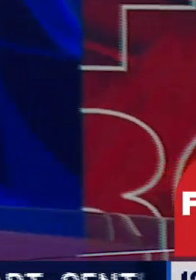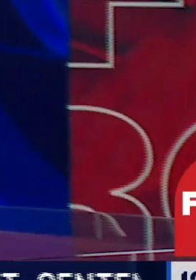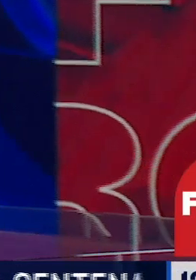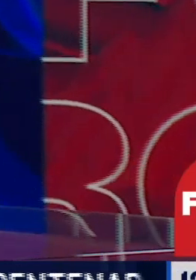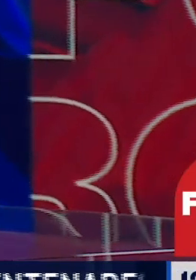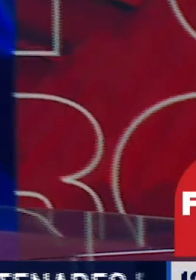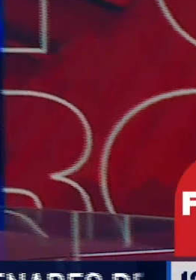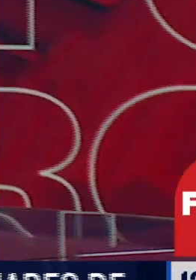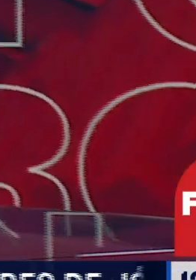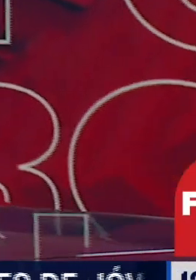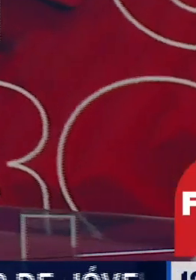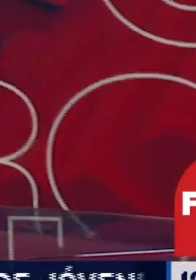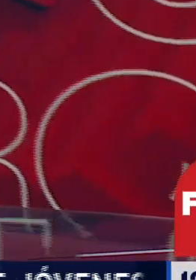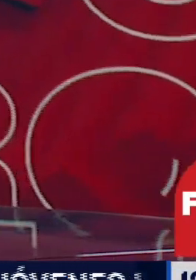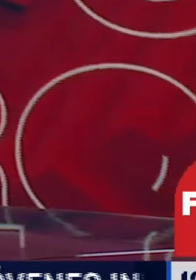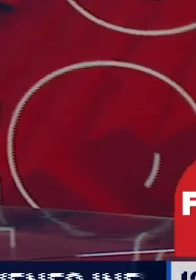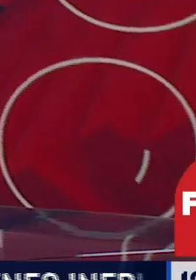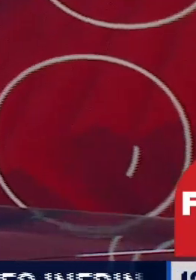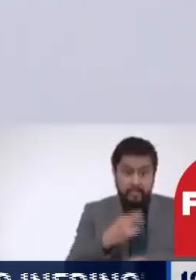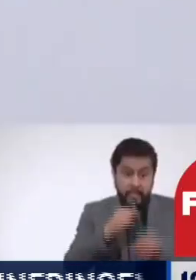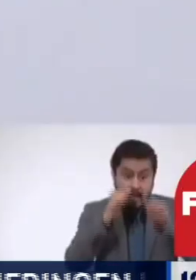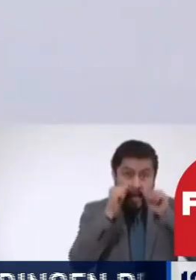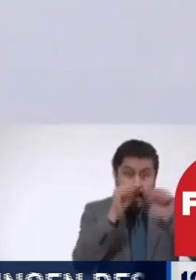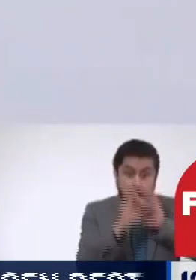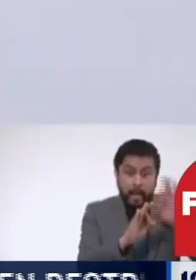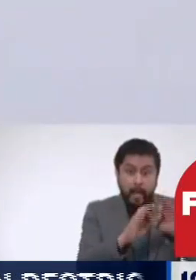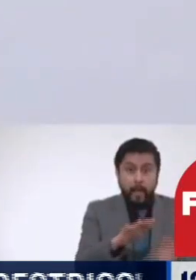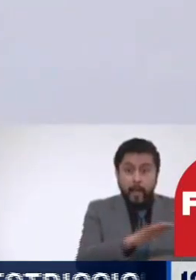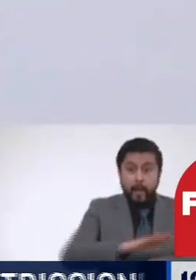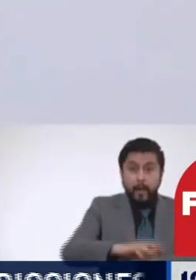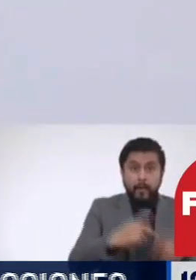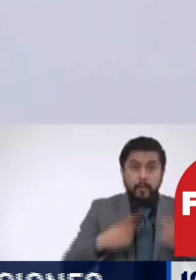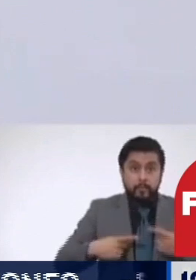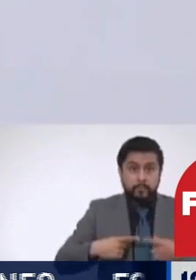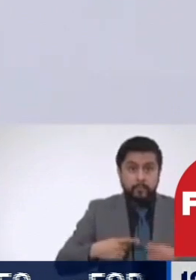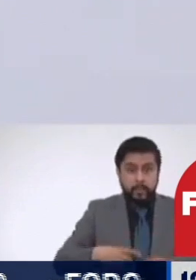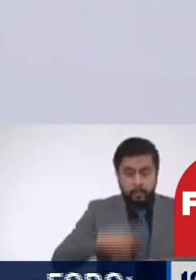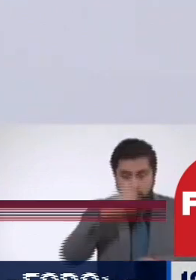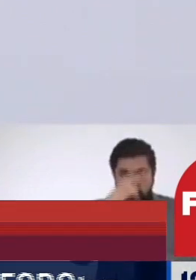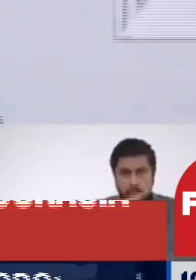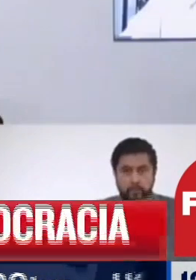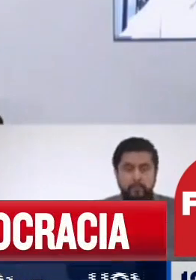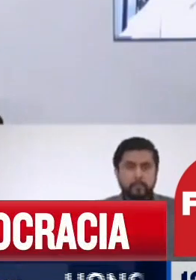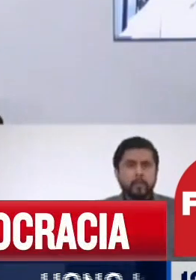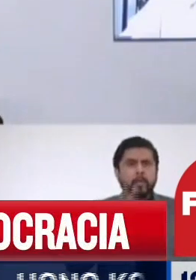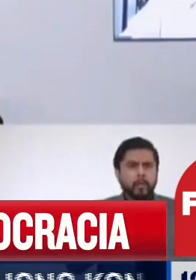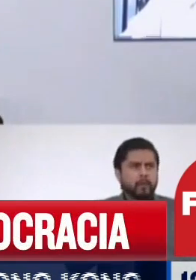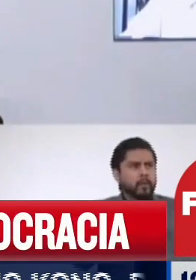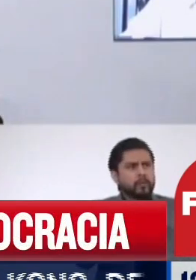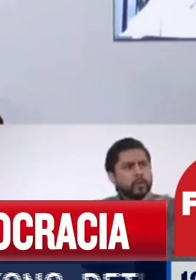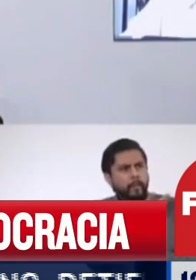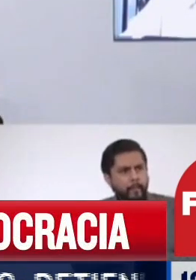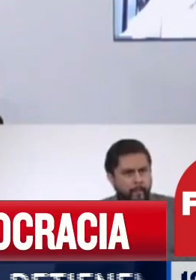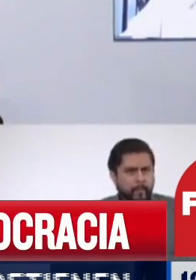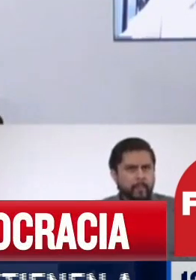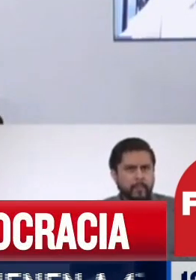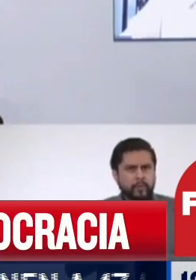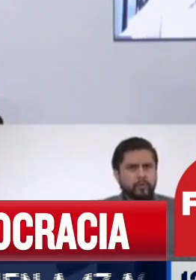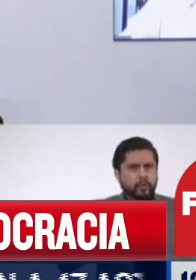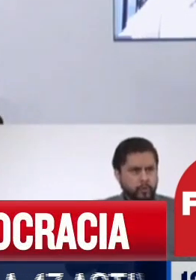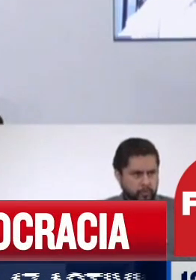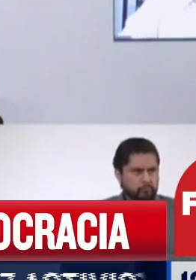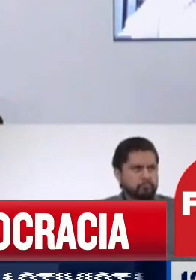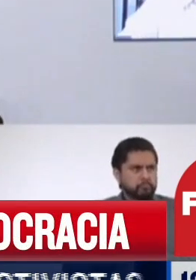mañana la jefa de gobierno de la Ciudad de México leyó la carta de adhesión al Acuerdo Nacional por la Democracia, la cual firmó junto a los gobernadores